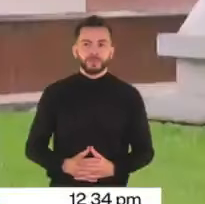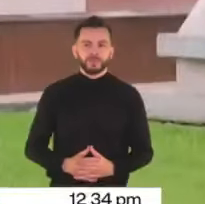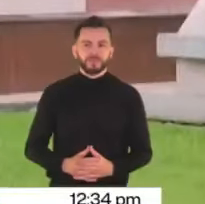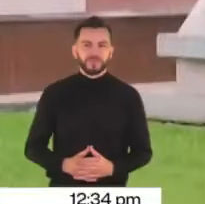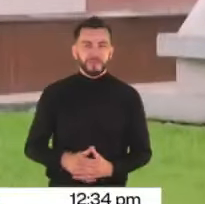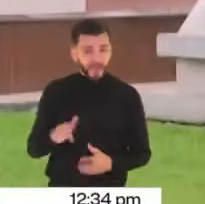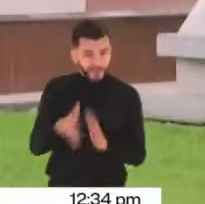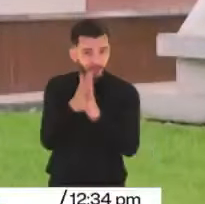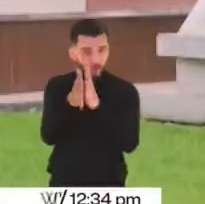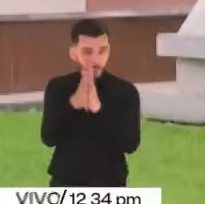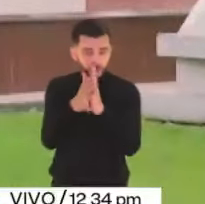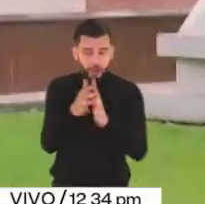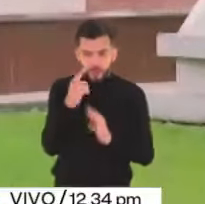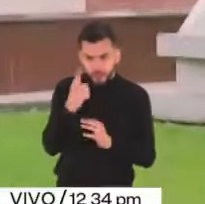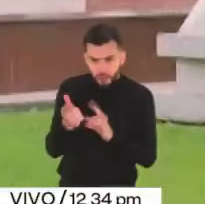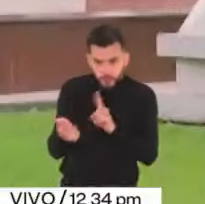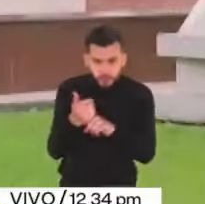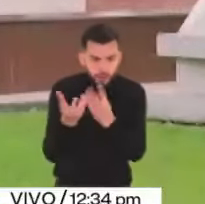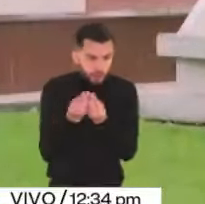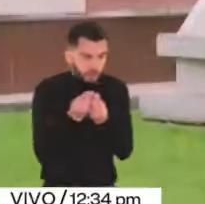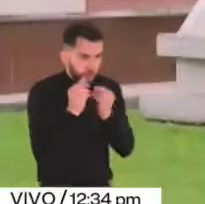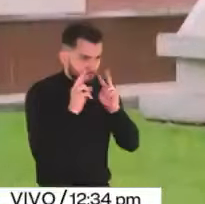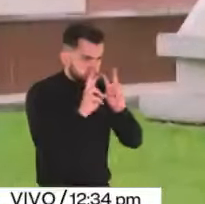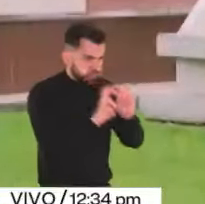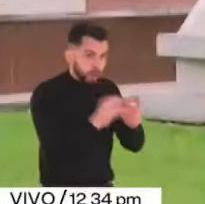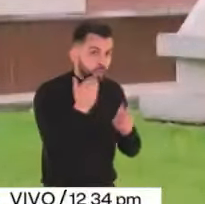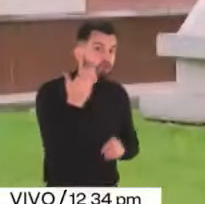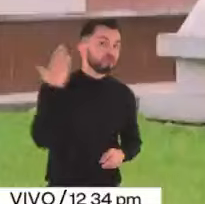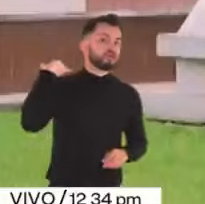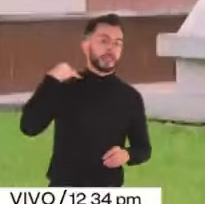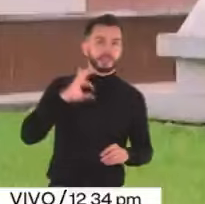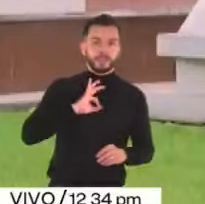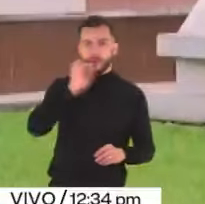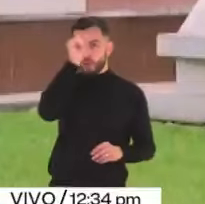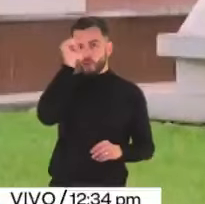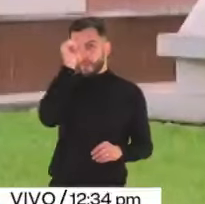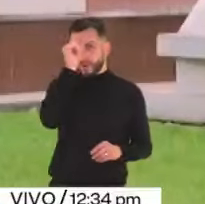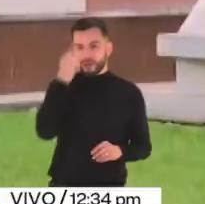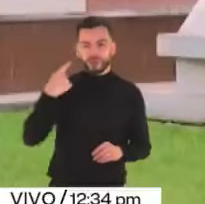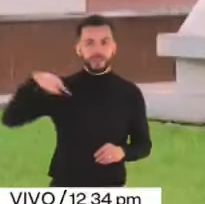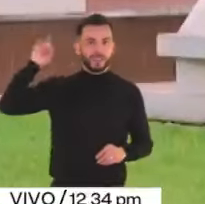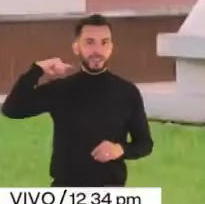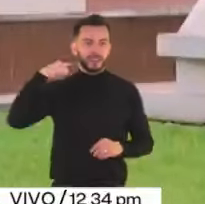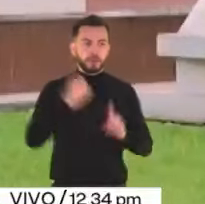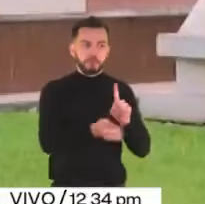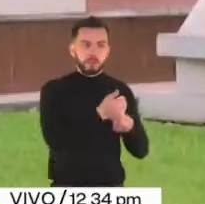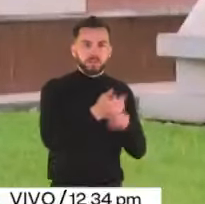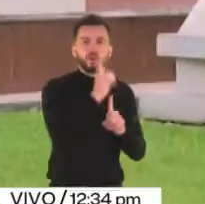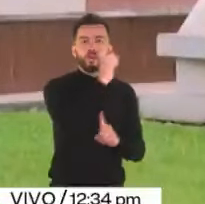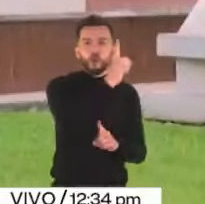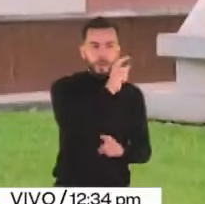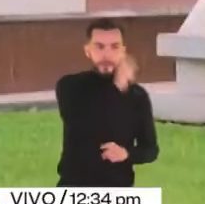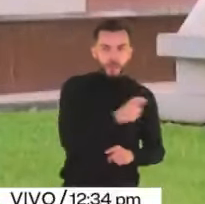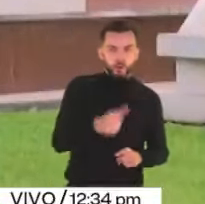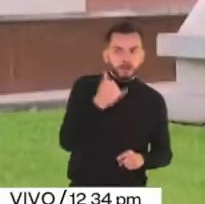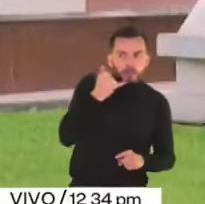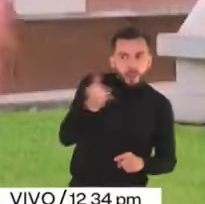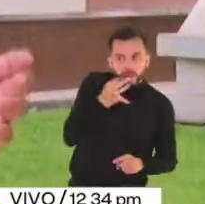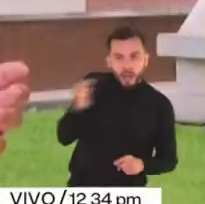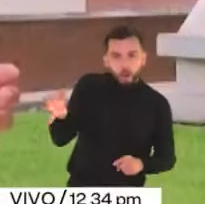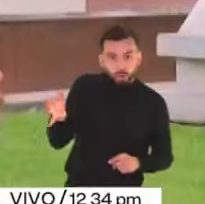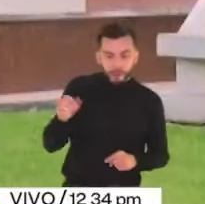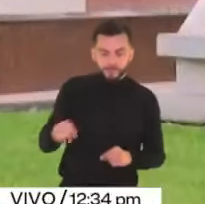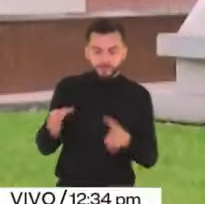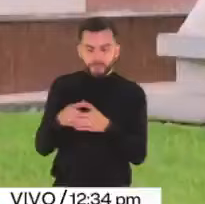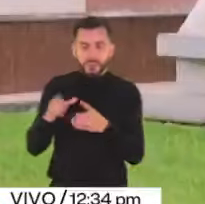Bien, con esta información obtenida el fin de semana, cuando se realizaron estos allanamientos y gracias a fuentes humanas y la investigación que ya llevaba a cargo el